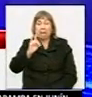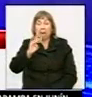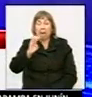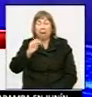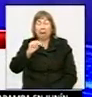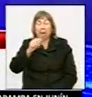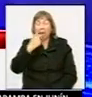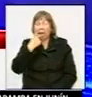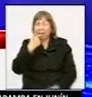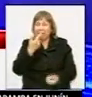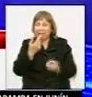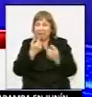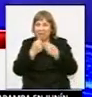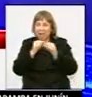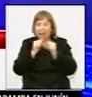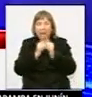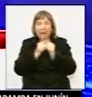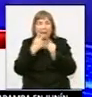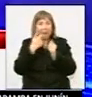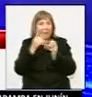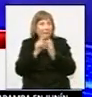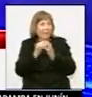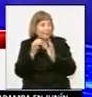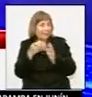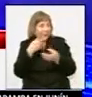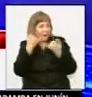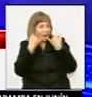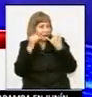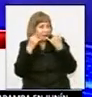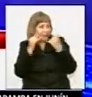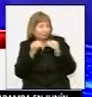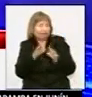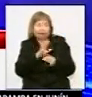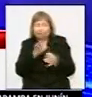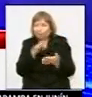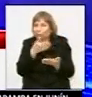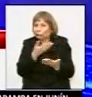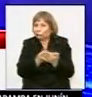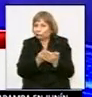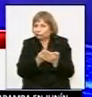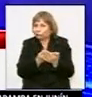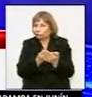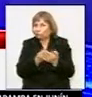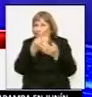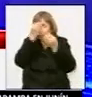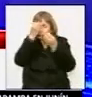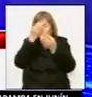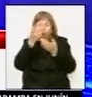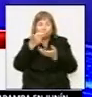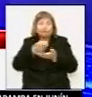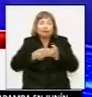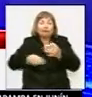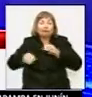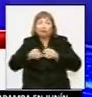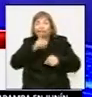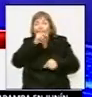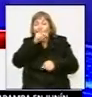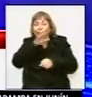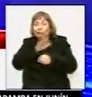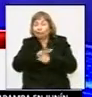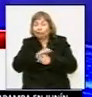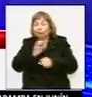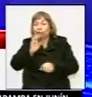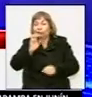ha tratado el informe de los pormenores del proceso de adjudicación en el que estuvo comprometido el